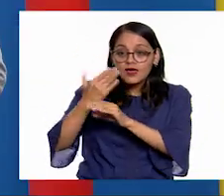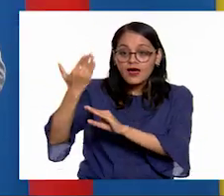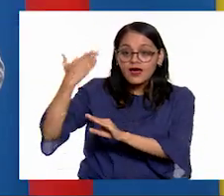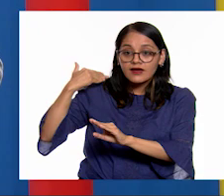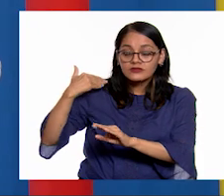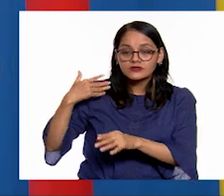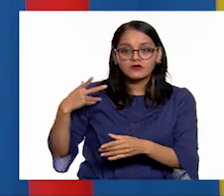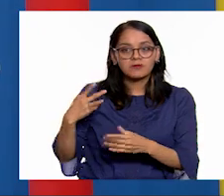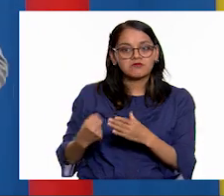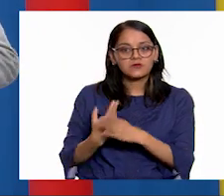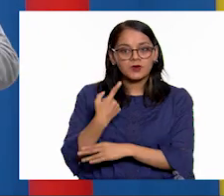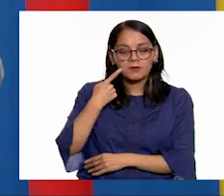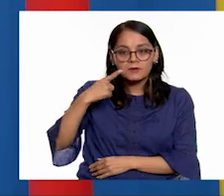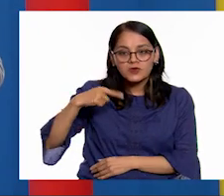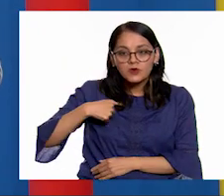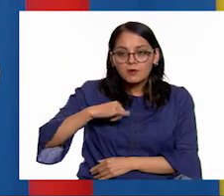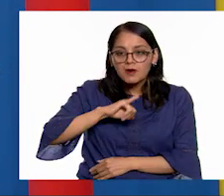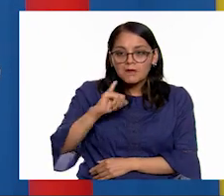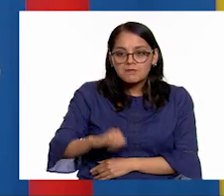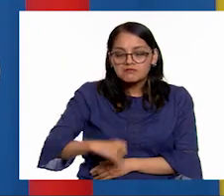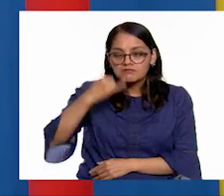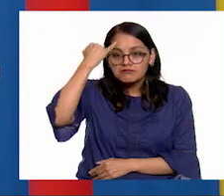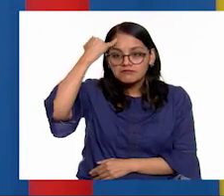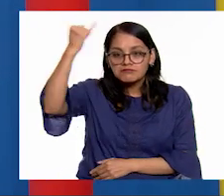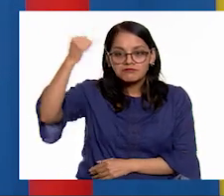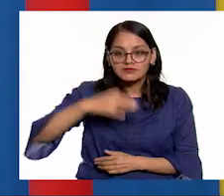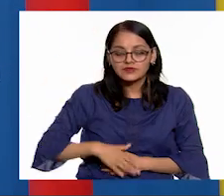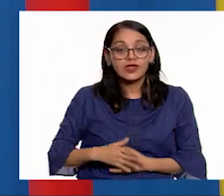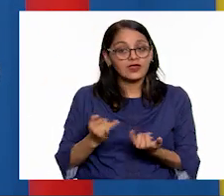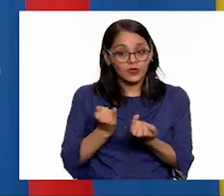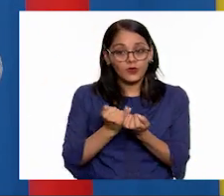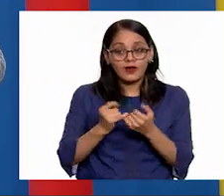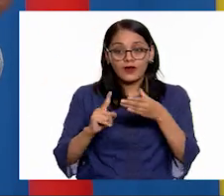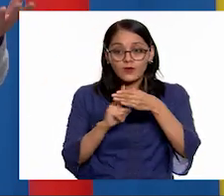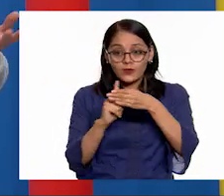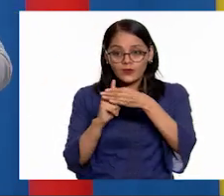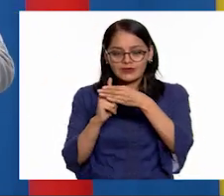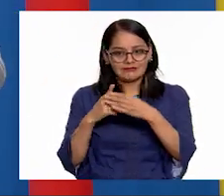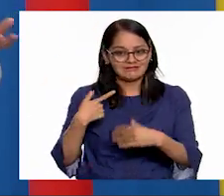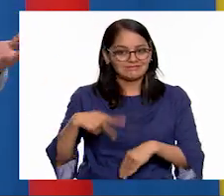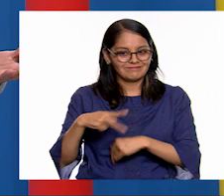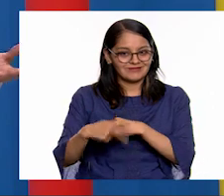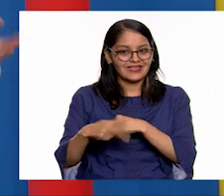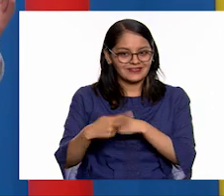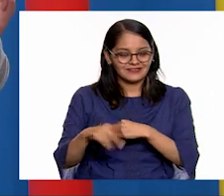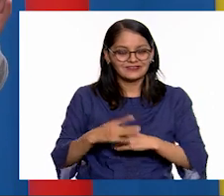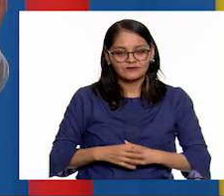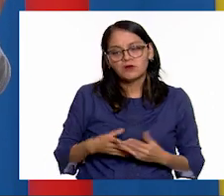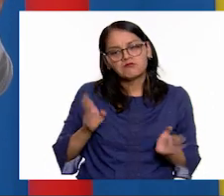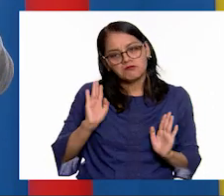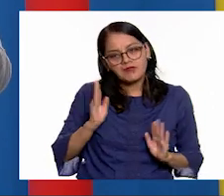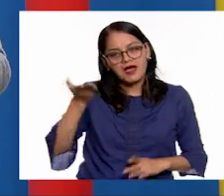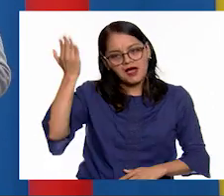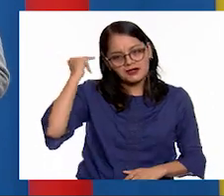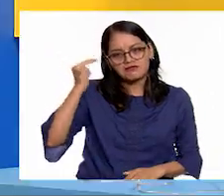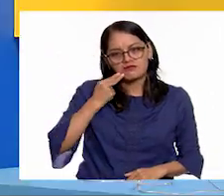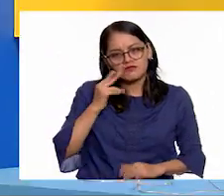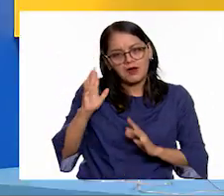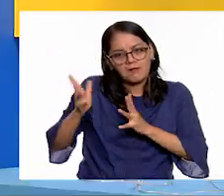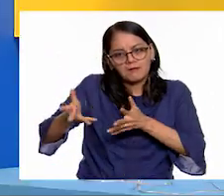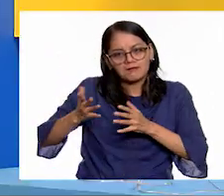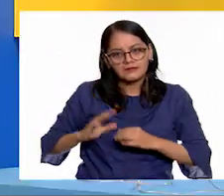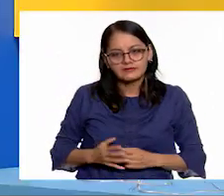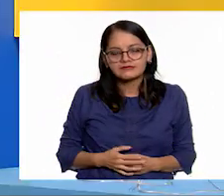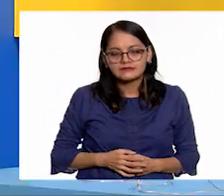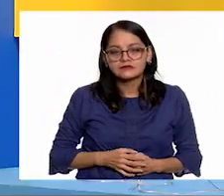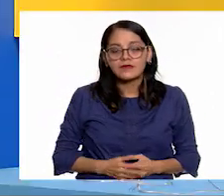Sí, maestra, algo muy arriesgado hacerlo con velas, ¿no? Pero bueno, era lo que se usaba en esa época. Así es.